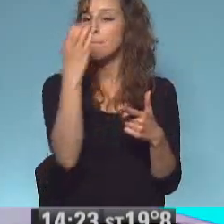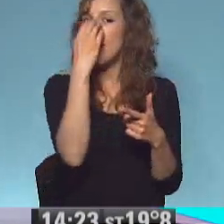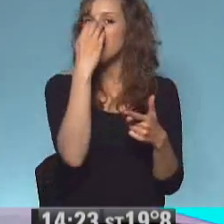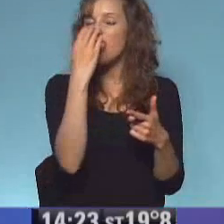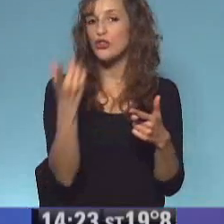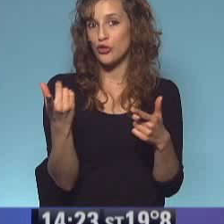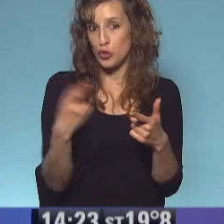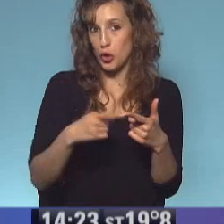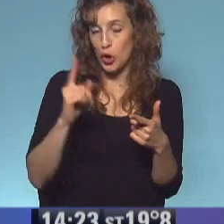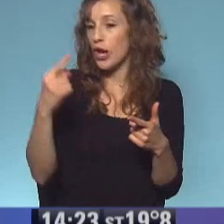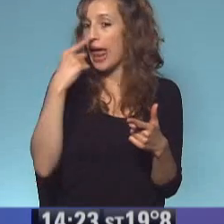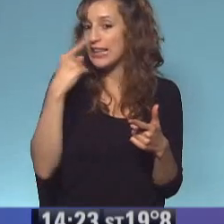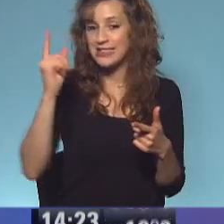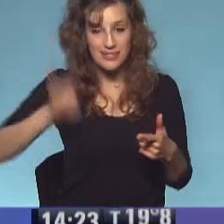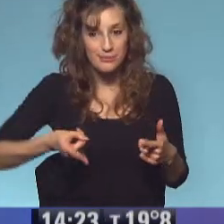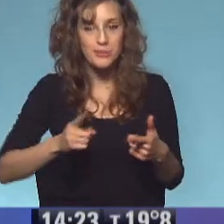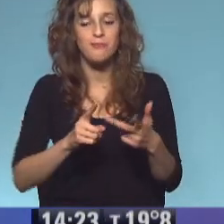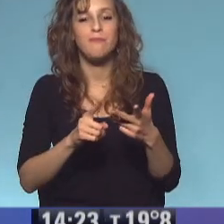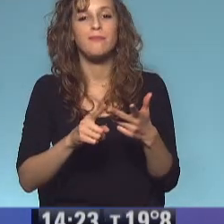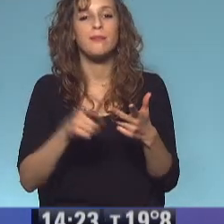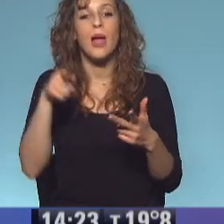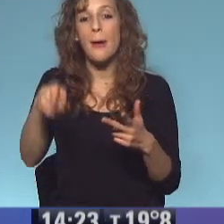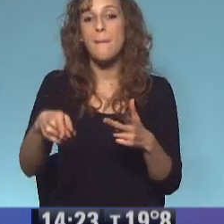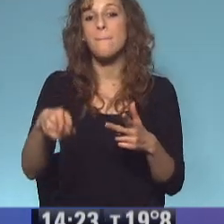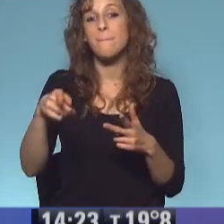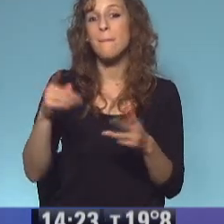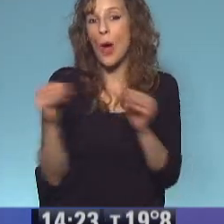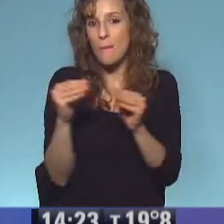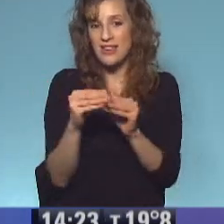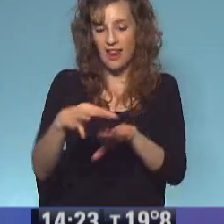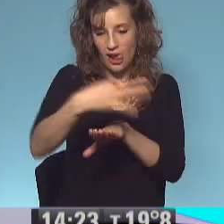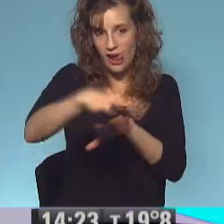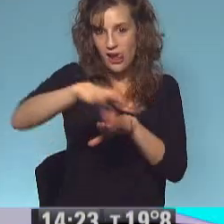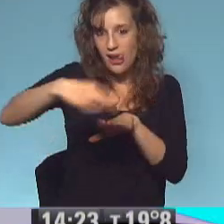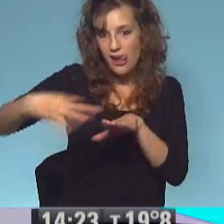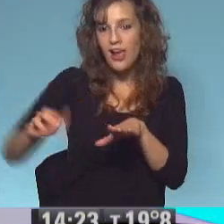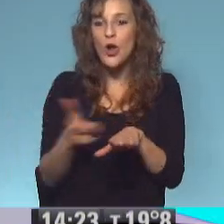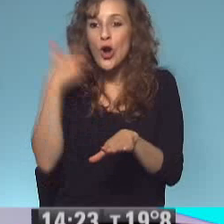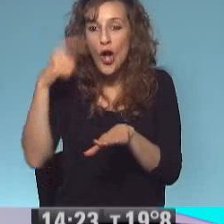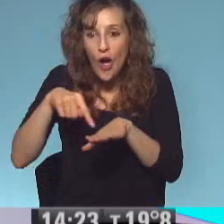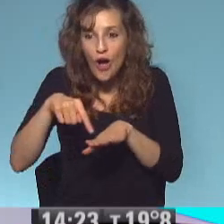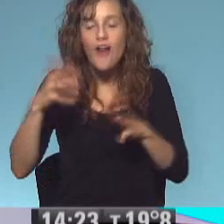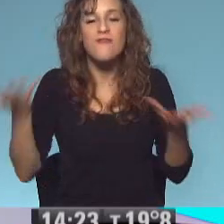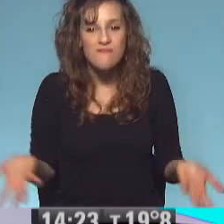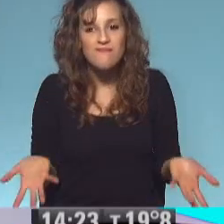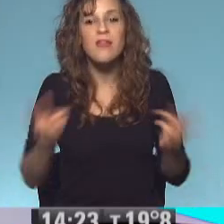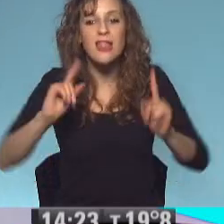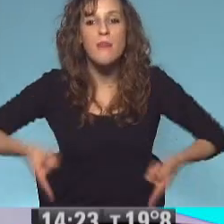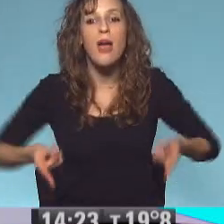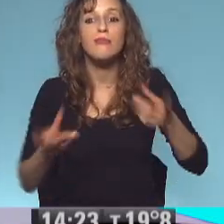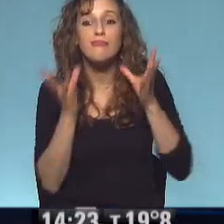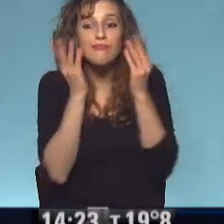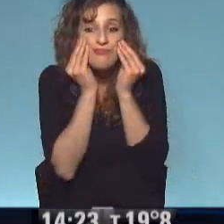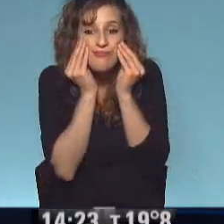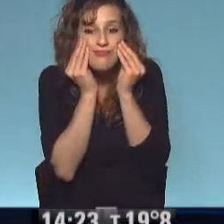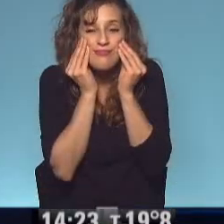repetir. Las uñas de Magalí. Bien. Ay, qué bien. Otra palabra roja. Cachetes.